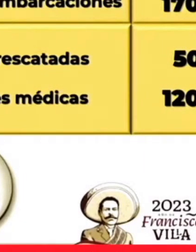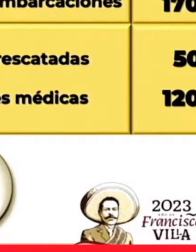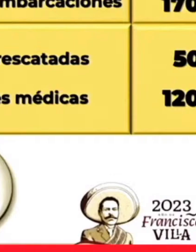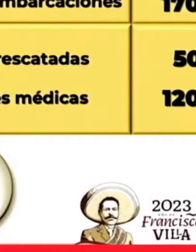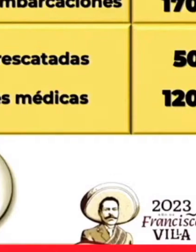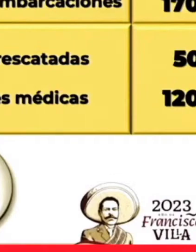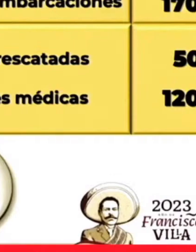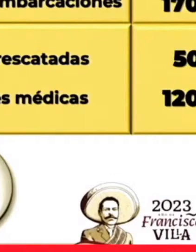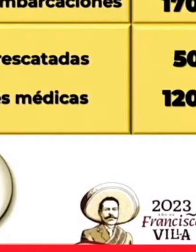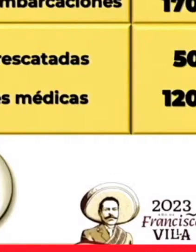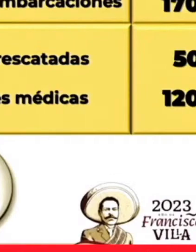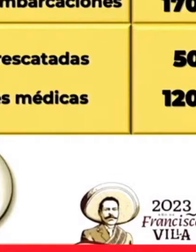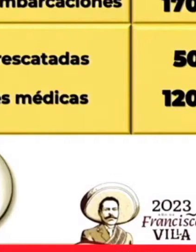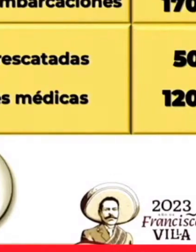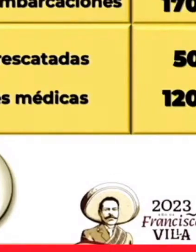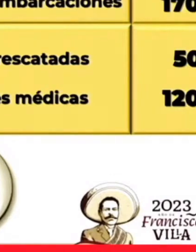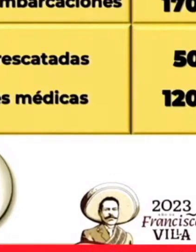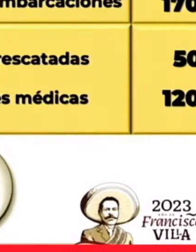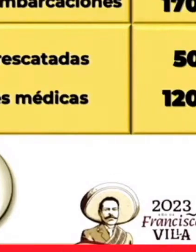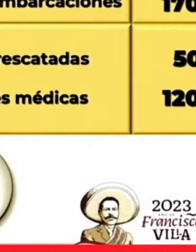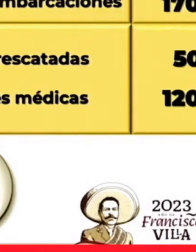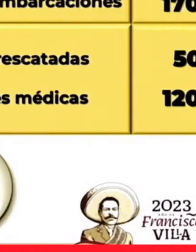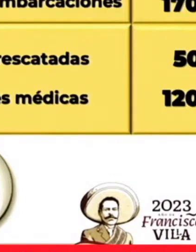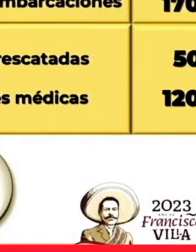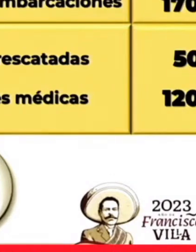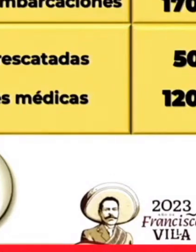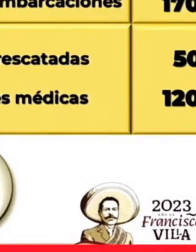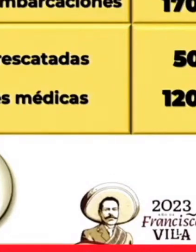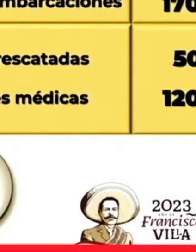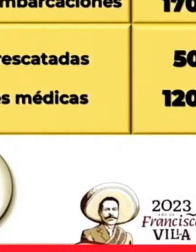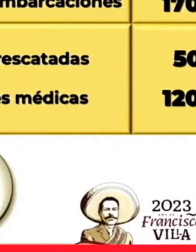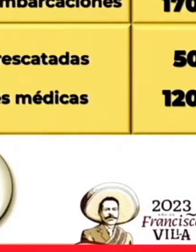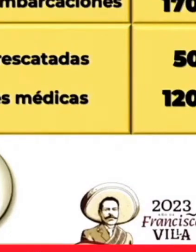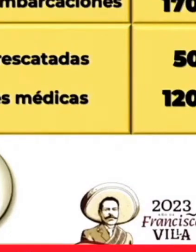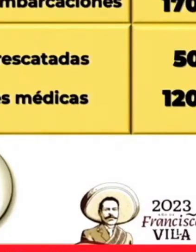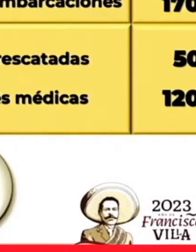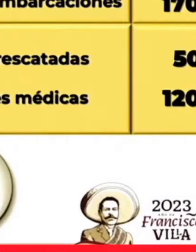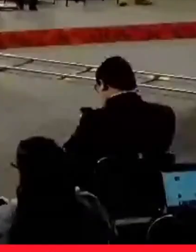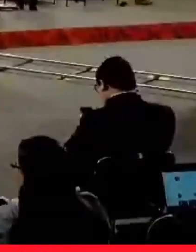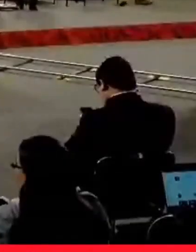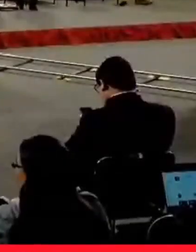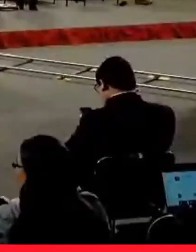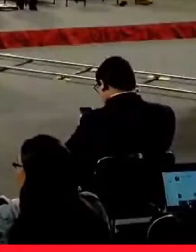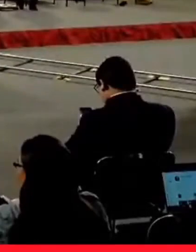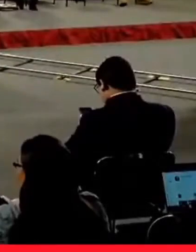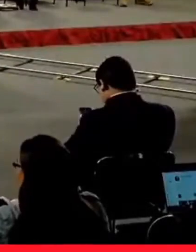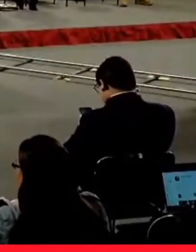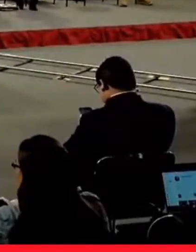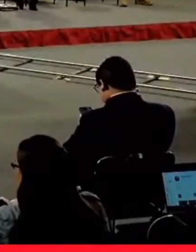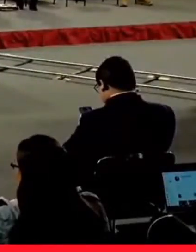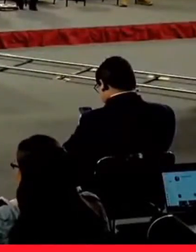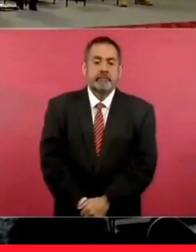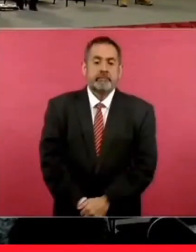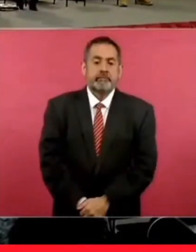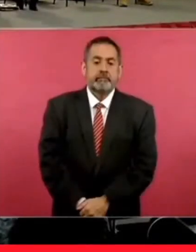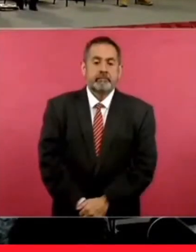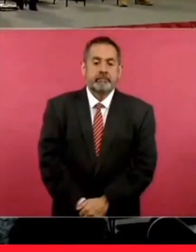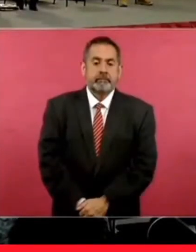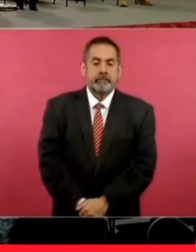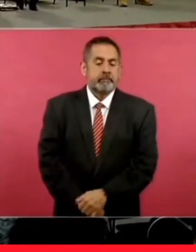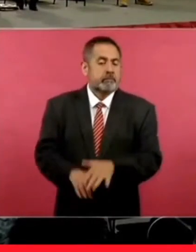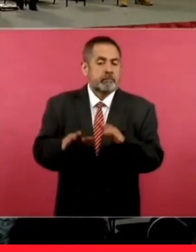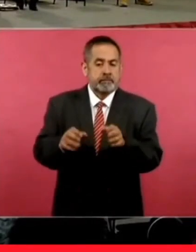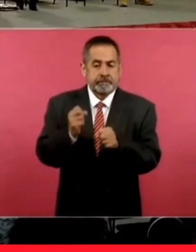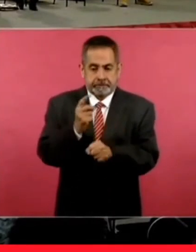rescatadas ciento veinte atenciones médicas dos mil doscientos elementos participando en esta actividad en la